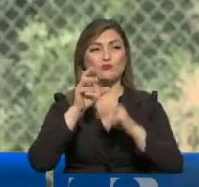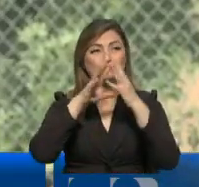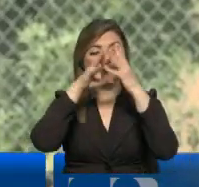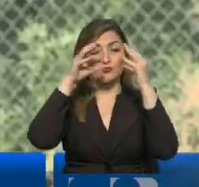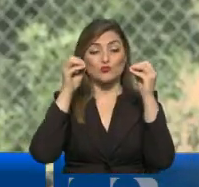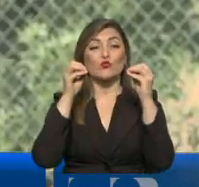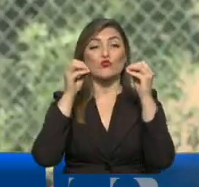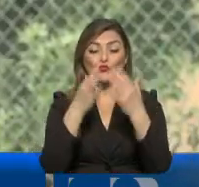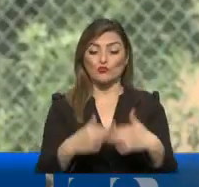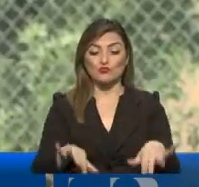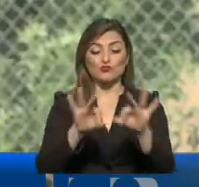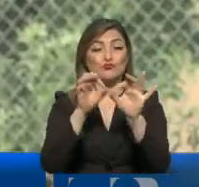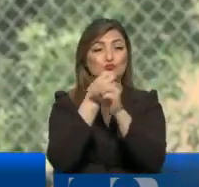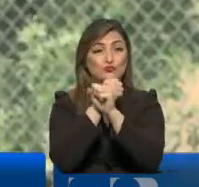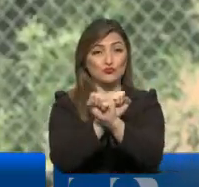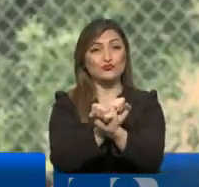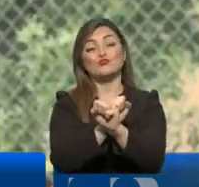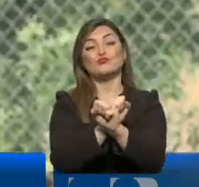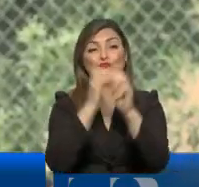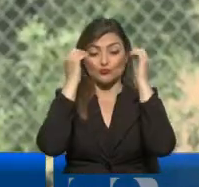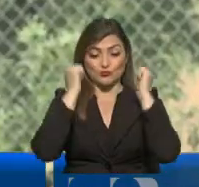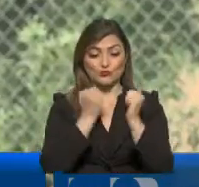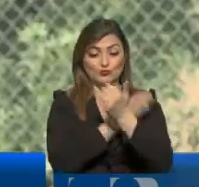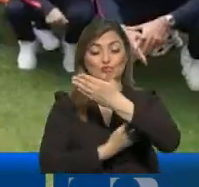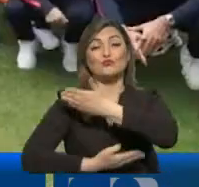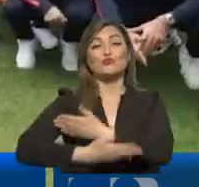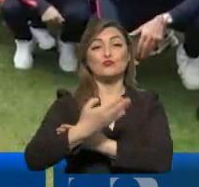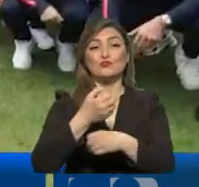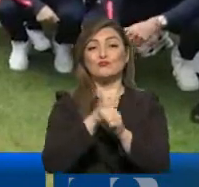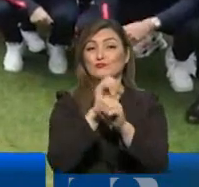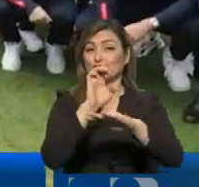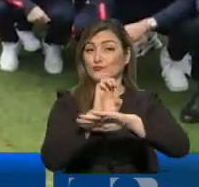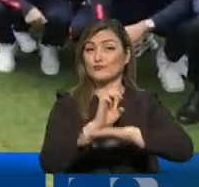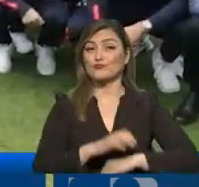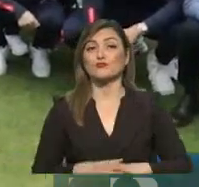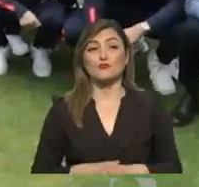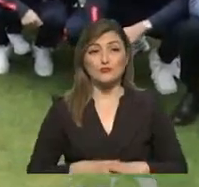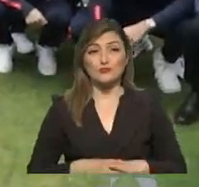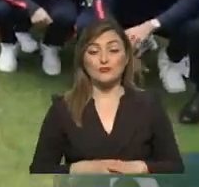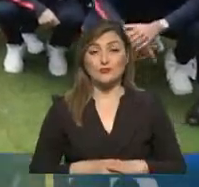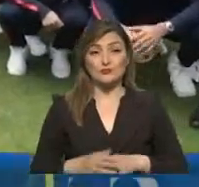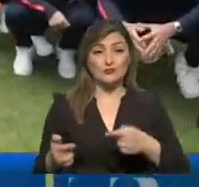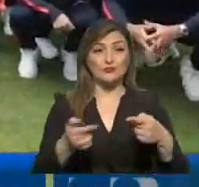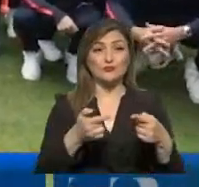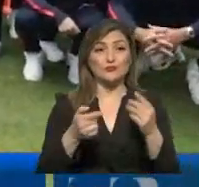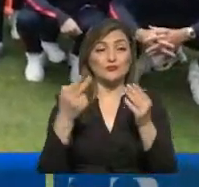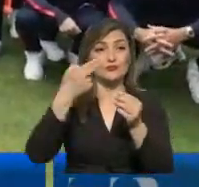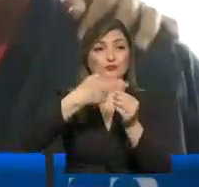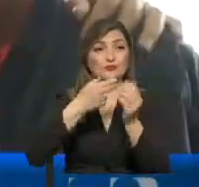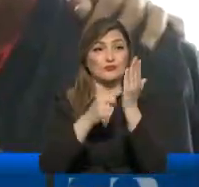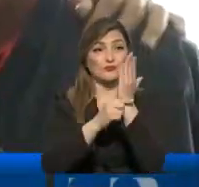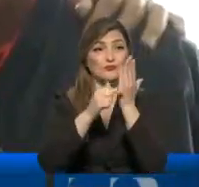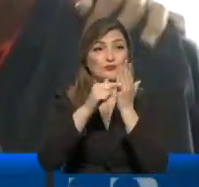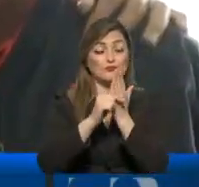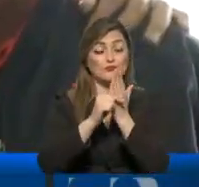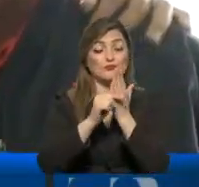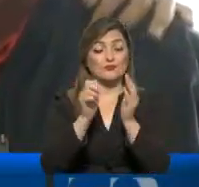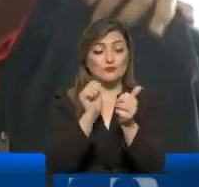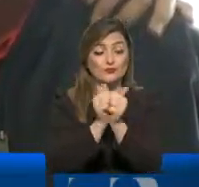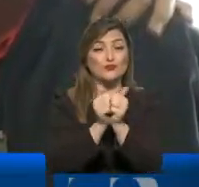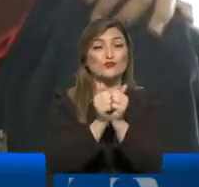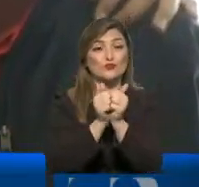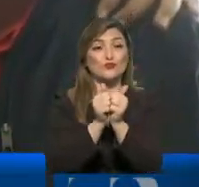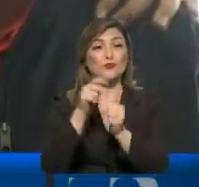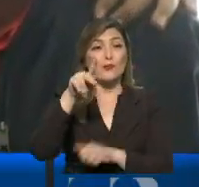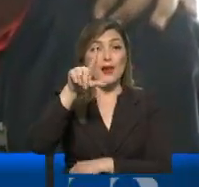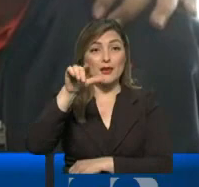tiene defender la camiseta de la selección y defender a nuestro país. En el encuentro, en el que también participó el ministro de Deportes, Sebastián Palacios, y el